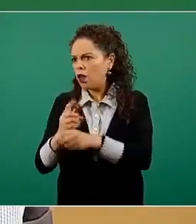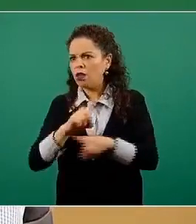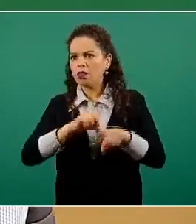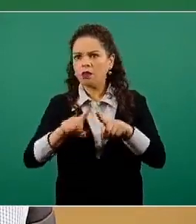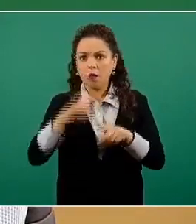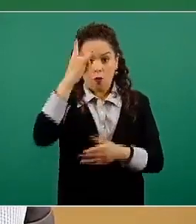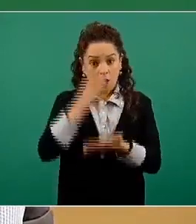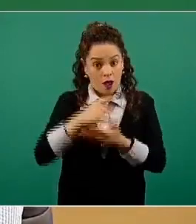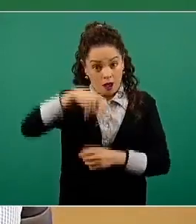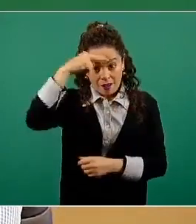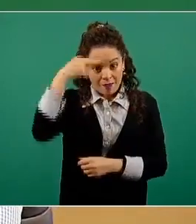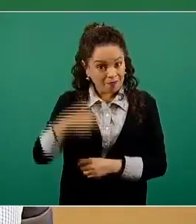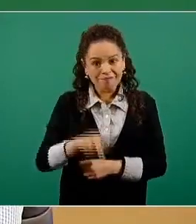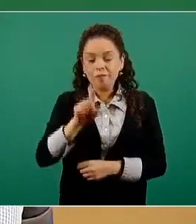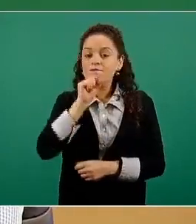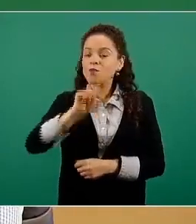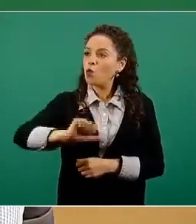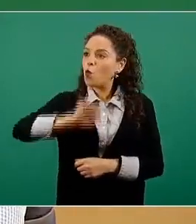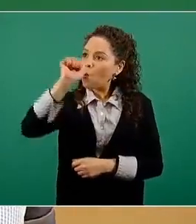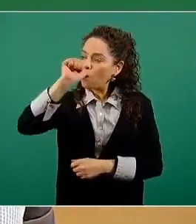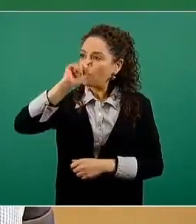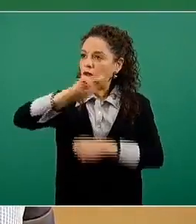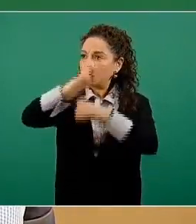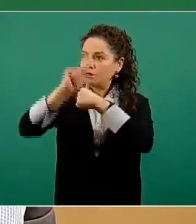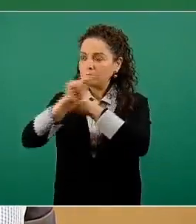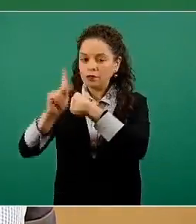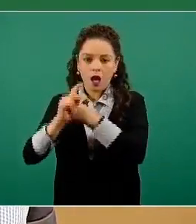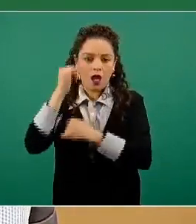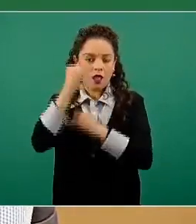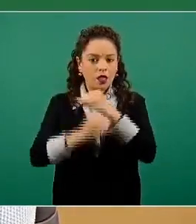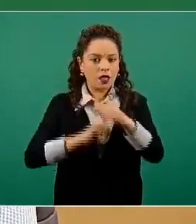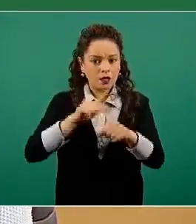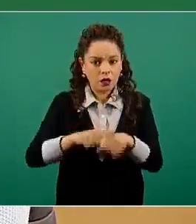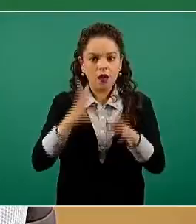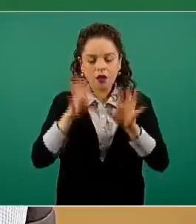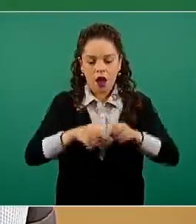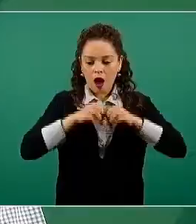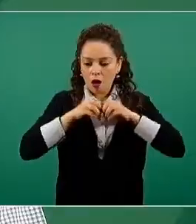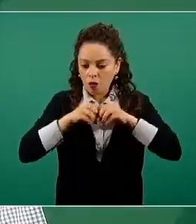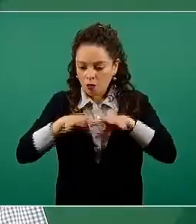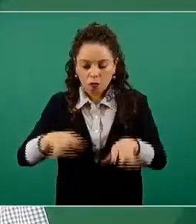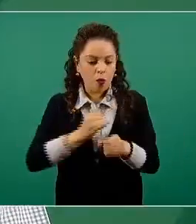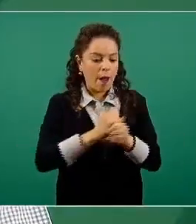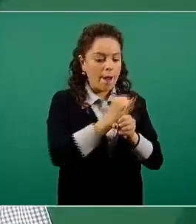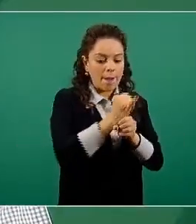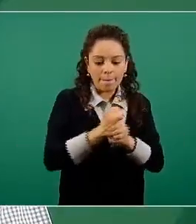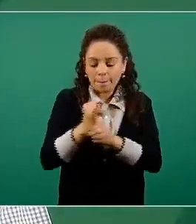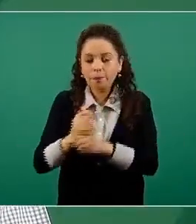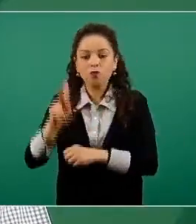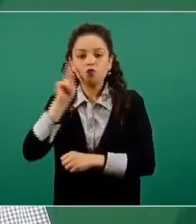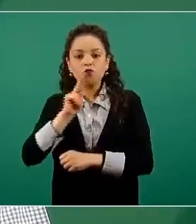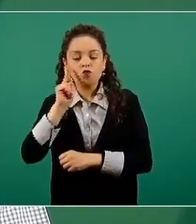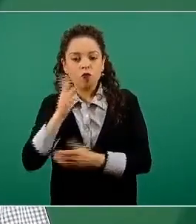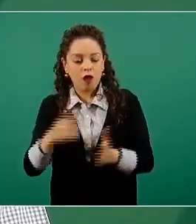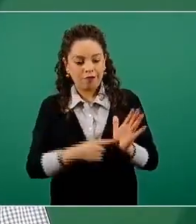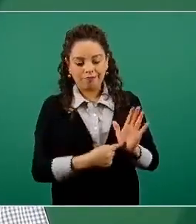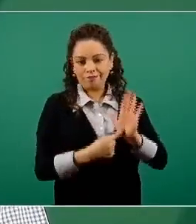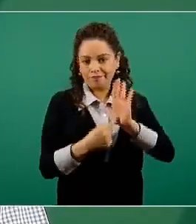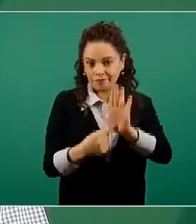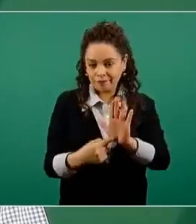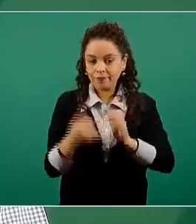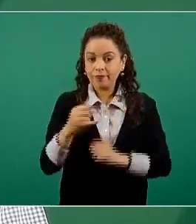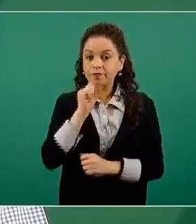nivel internacional se ha explorado, se ha publicado o se ha llevado a cabo estos ensayos. Los posicionamientos